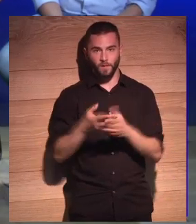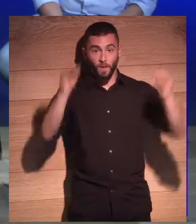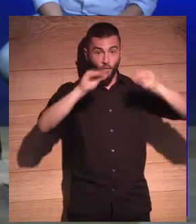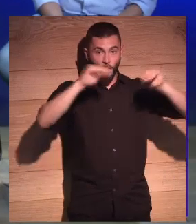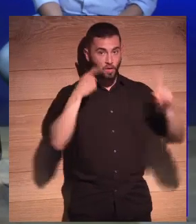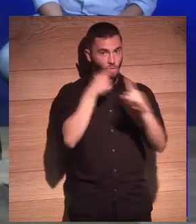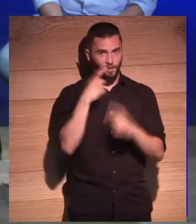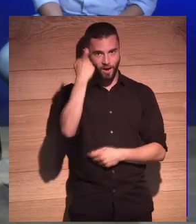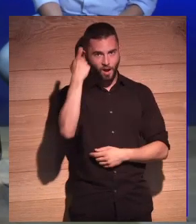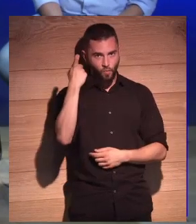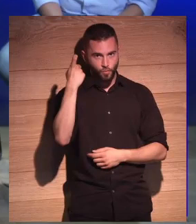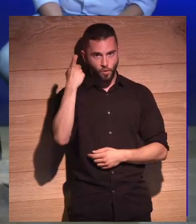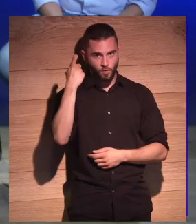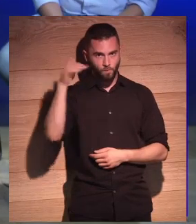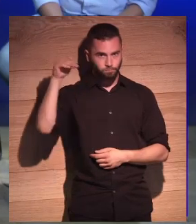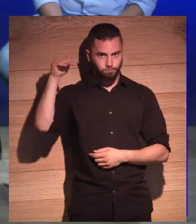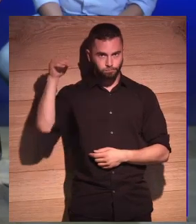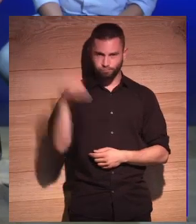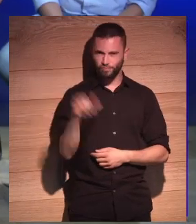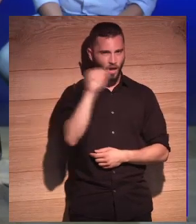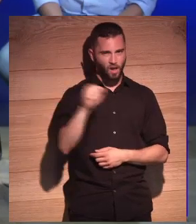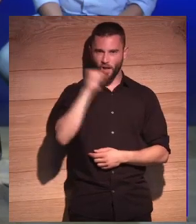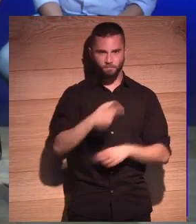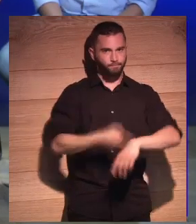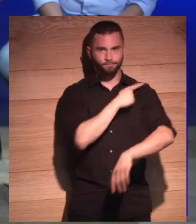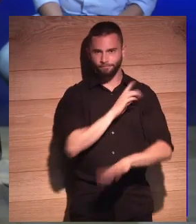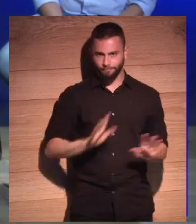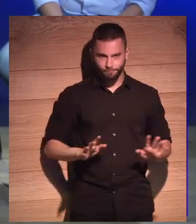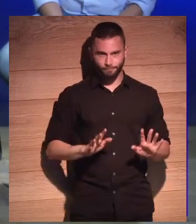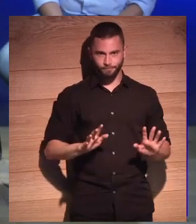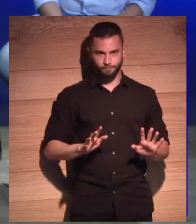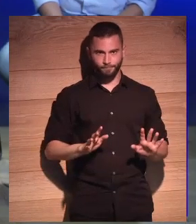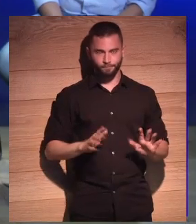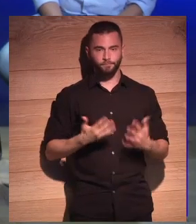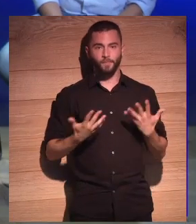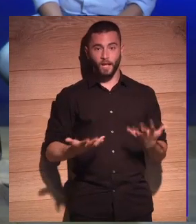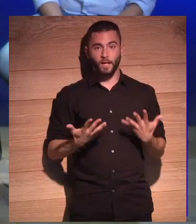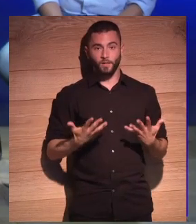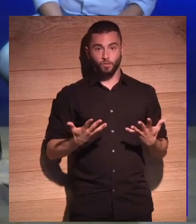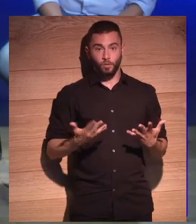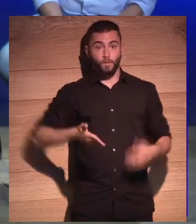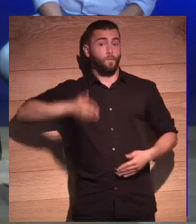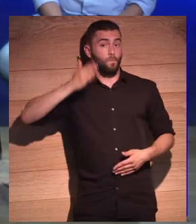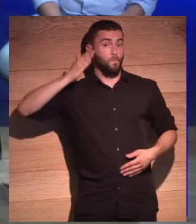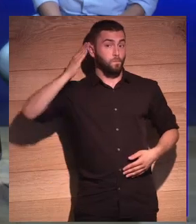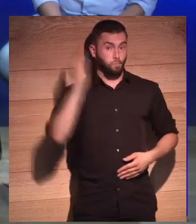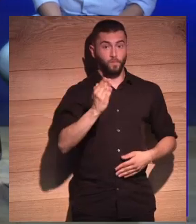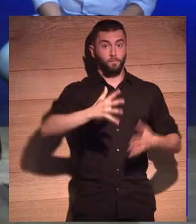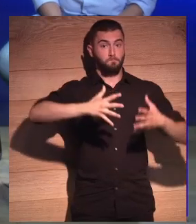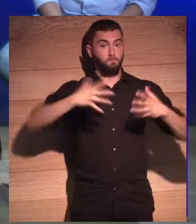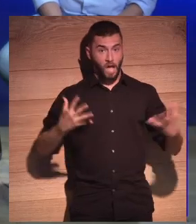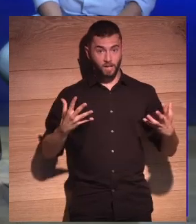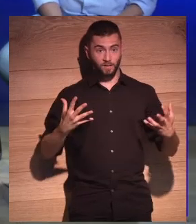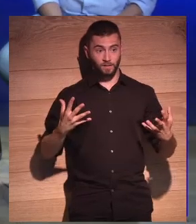alumnos ha tenido un descenso en los últimos años brutal. Entonces, va a haber una brecha mayor.